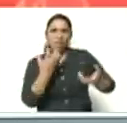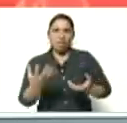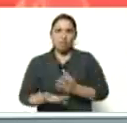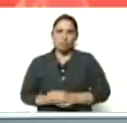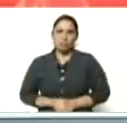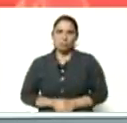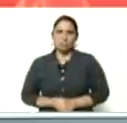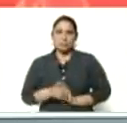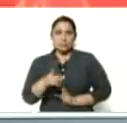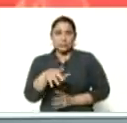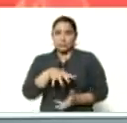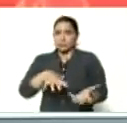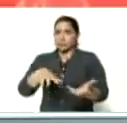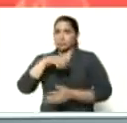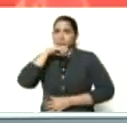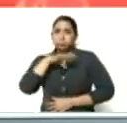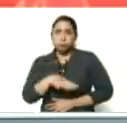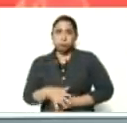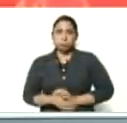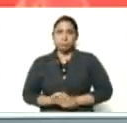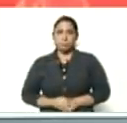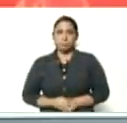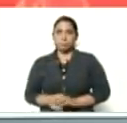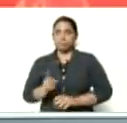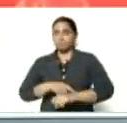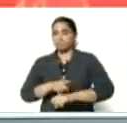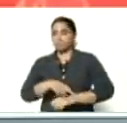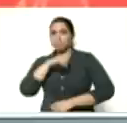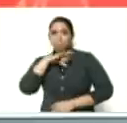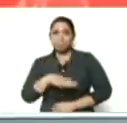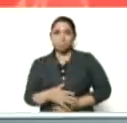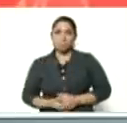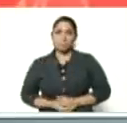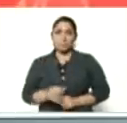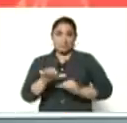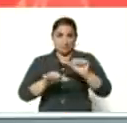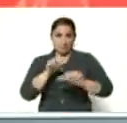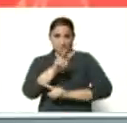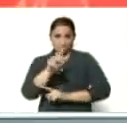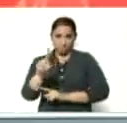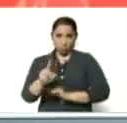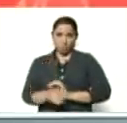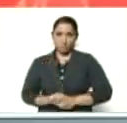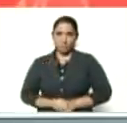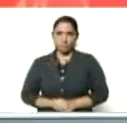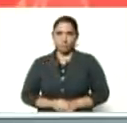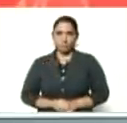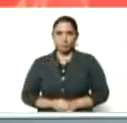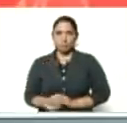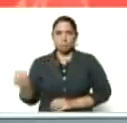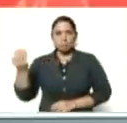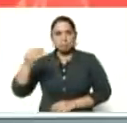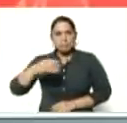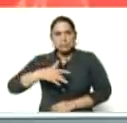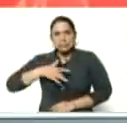Verdaderamente uno de los acontecimientos históricos, ya en este siglo XXI, más